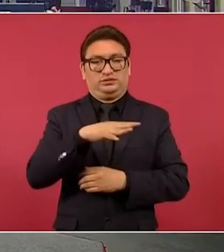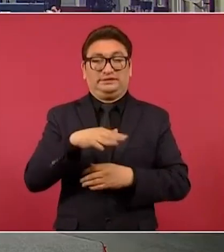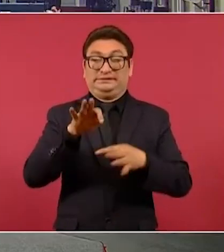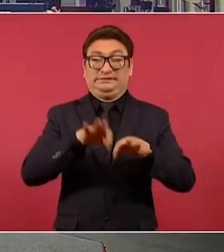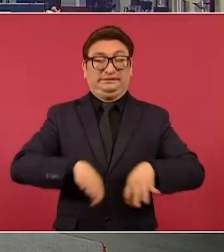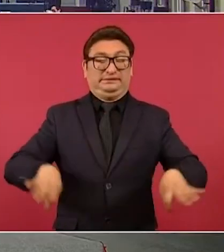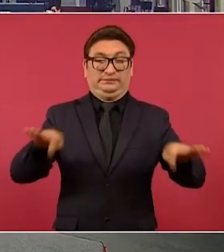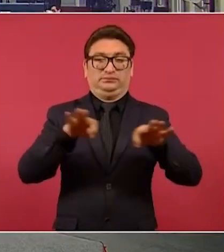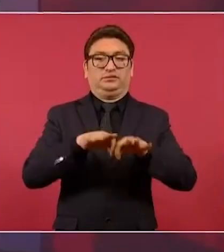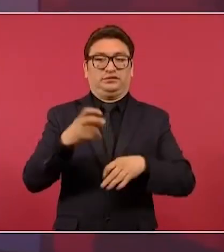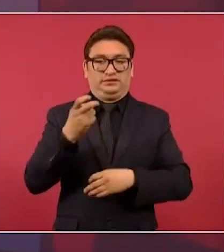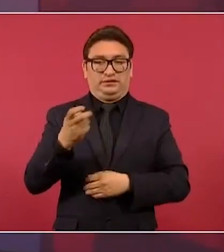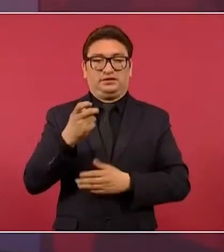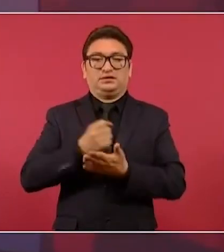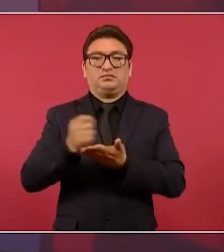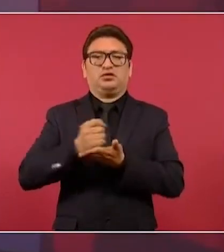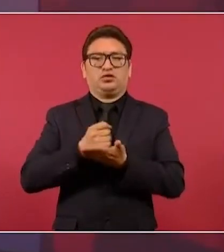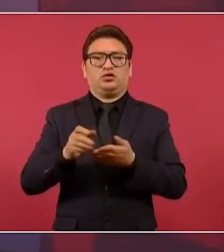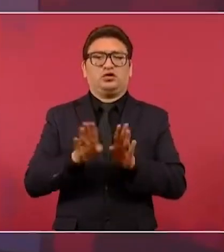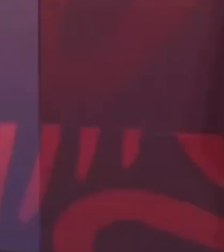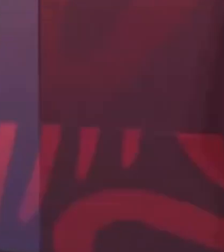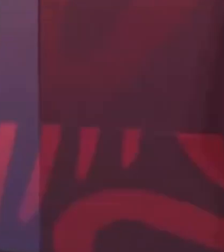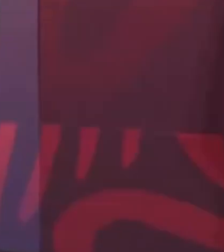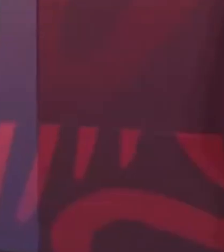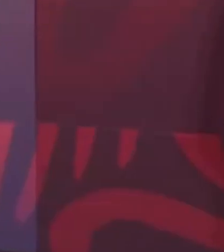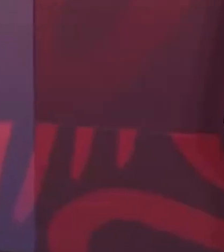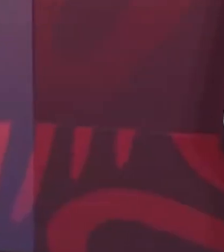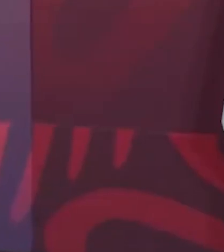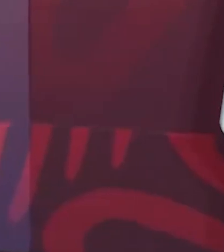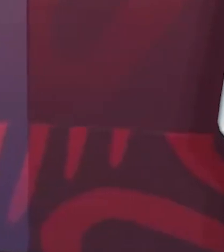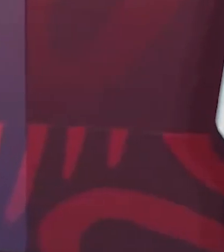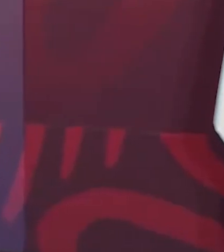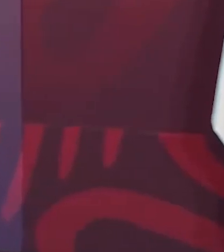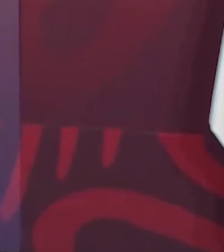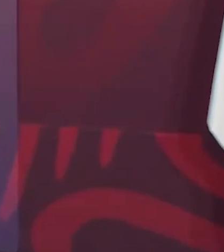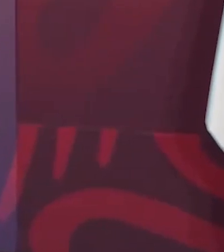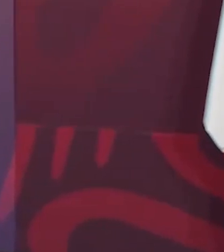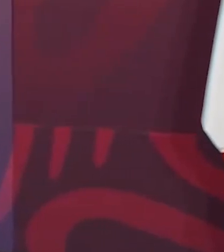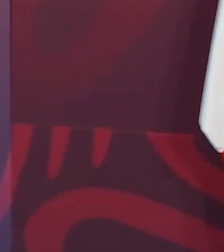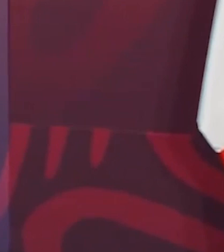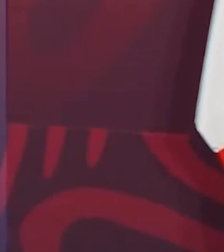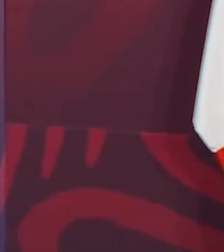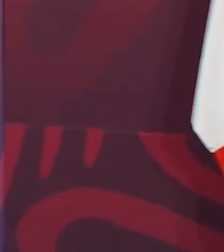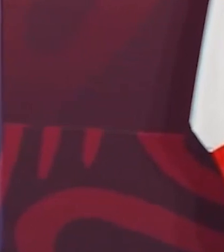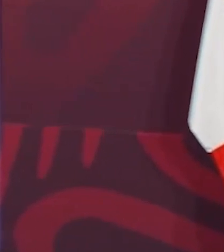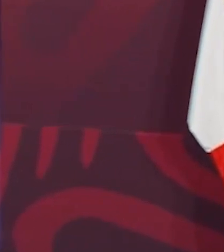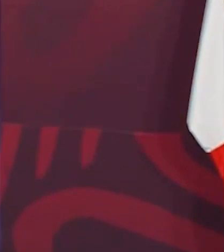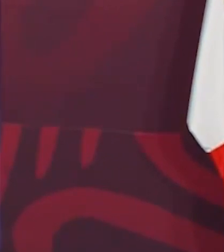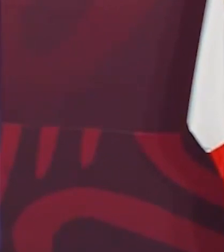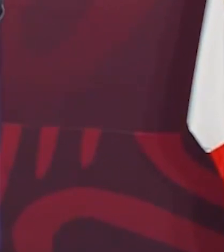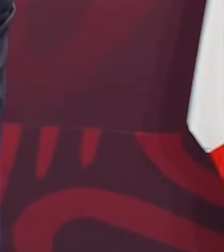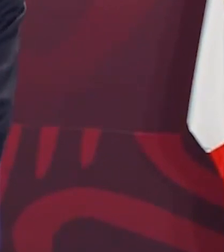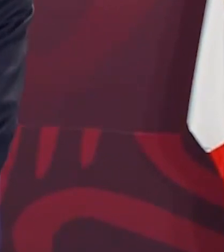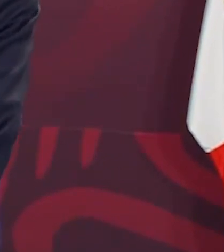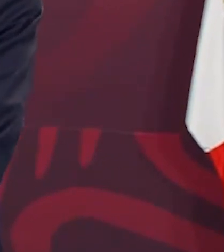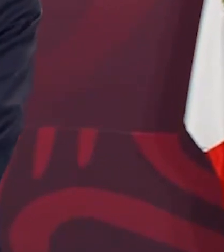en ese entonces de esos créditos es que las tasas eran muy bajas. ¿Qué es lo que tienes que procurar?